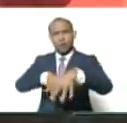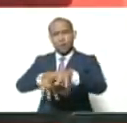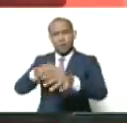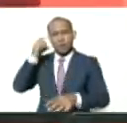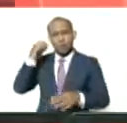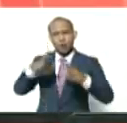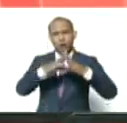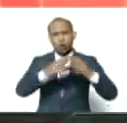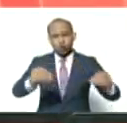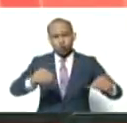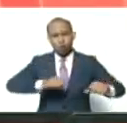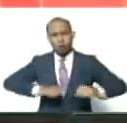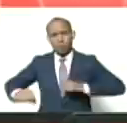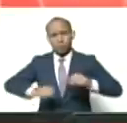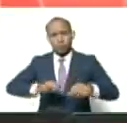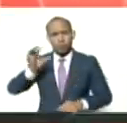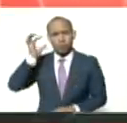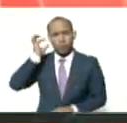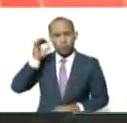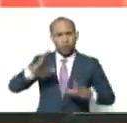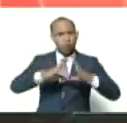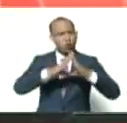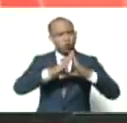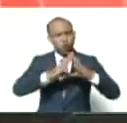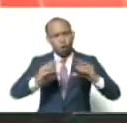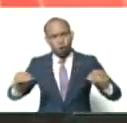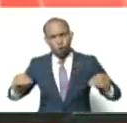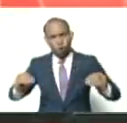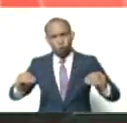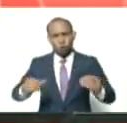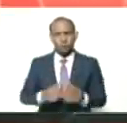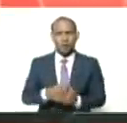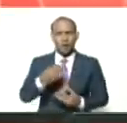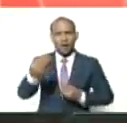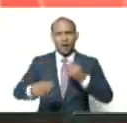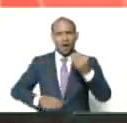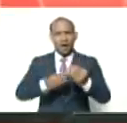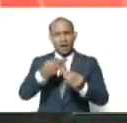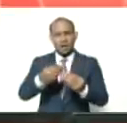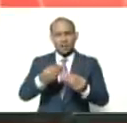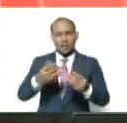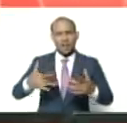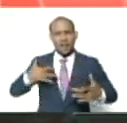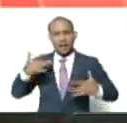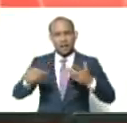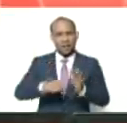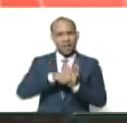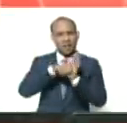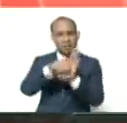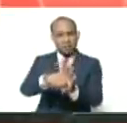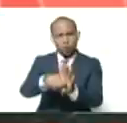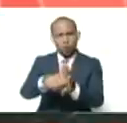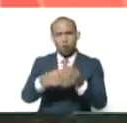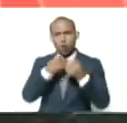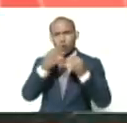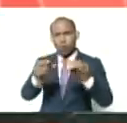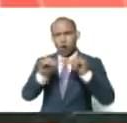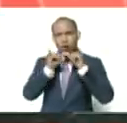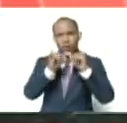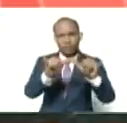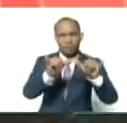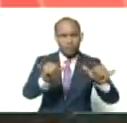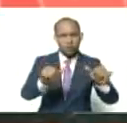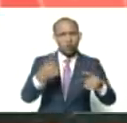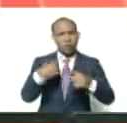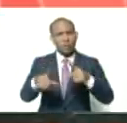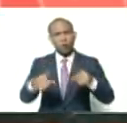las marchas y movilizaciones de la mujer. Vamos a hacer actos simbólicos con buenos anuncios, pero con extrema